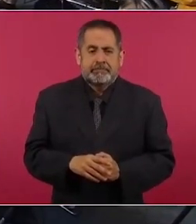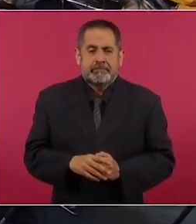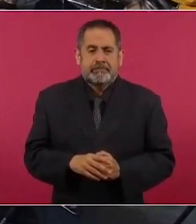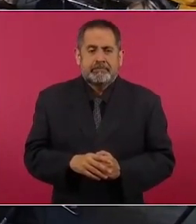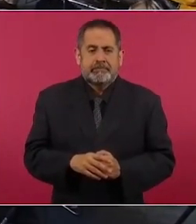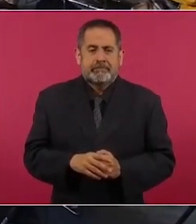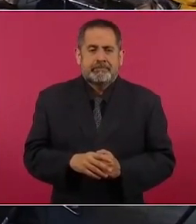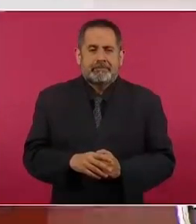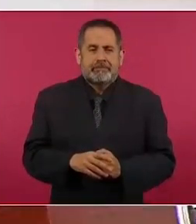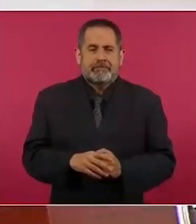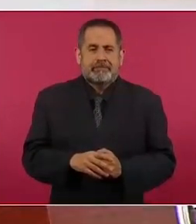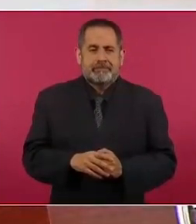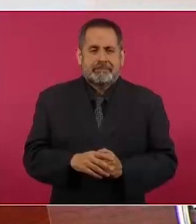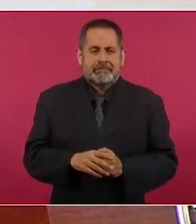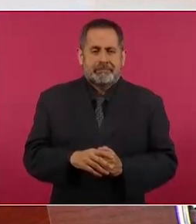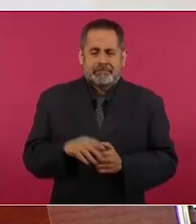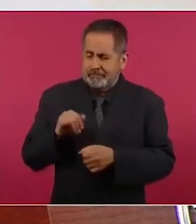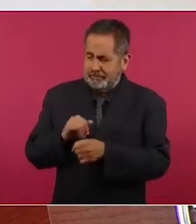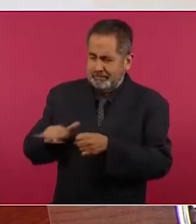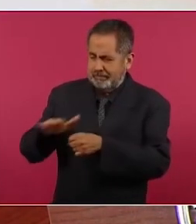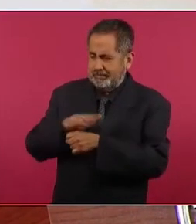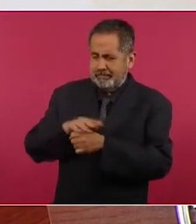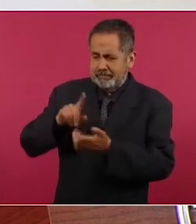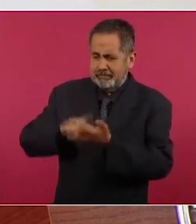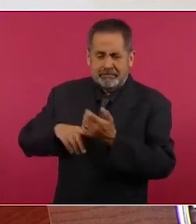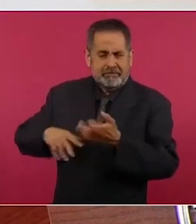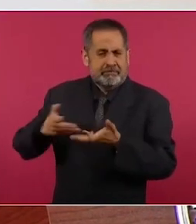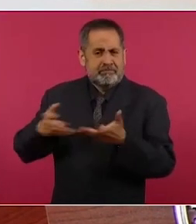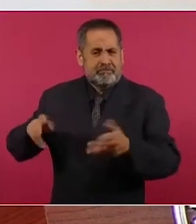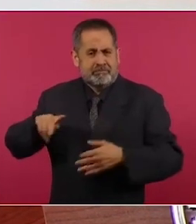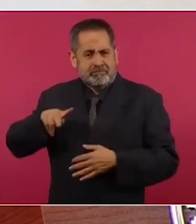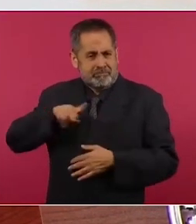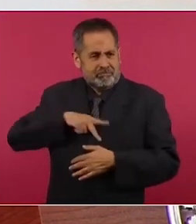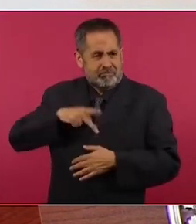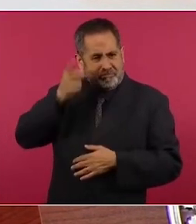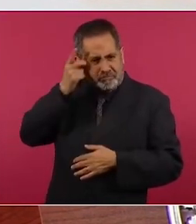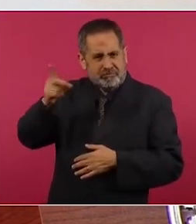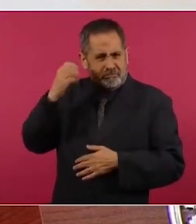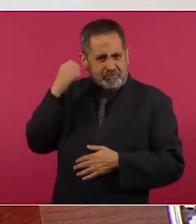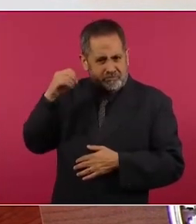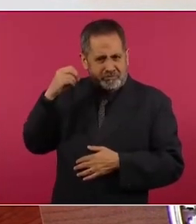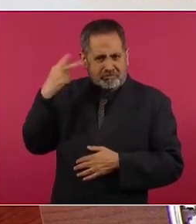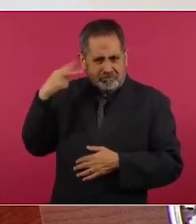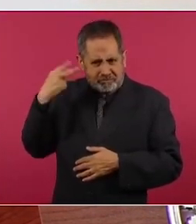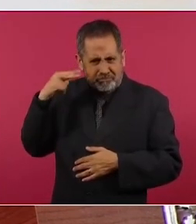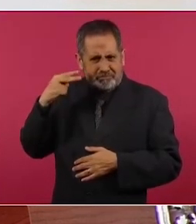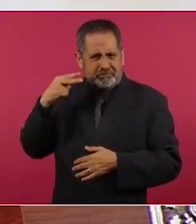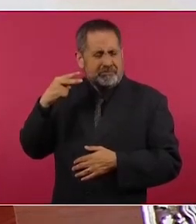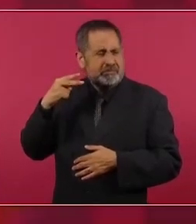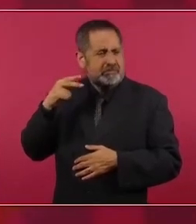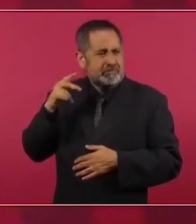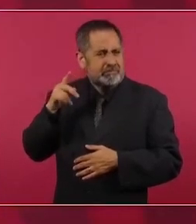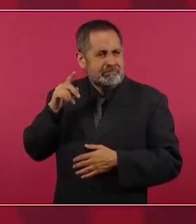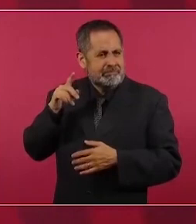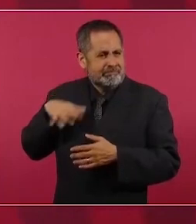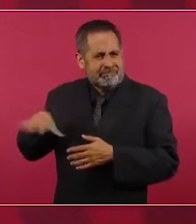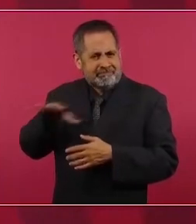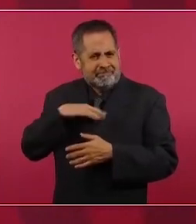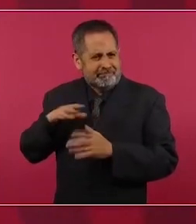Si el Istmo es de los oaxaqueños, de los veracruzanos, de los zapotecos,